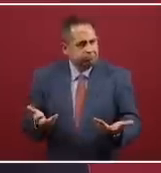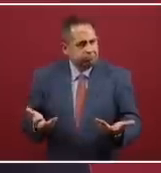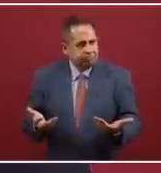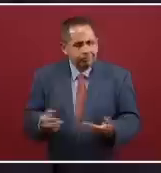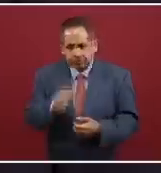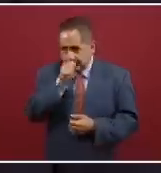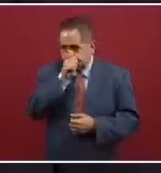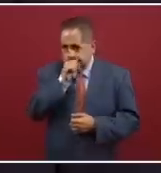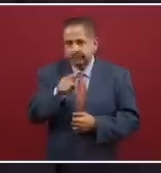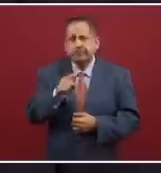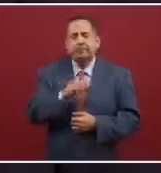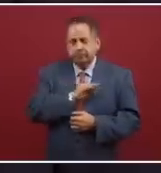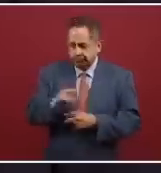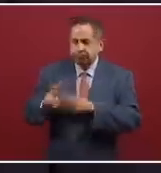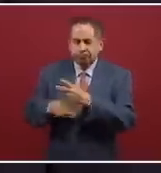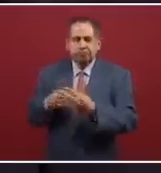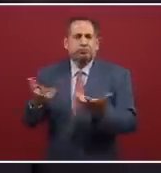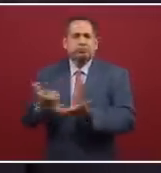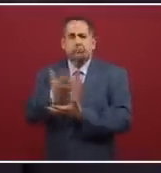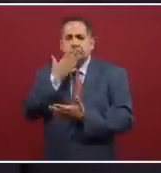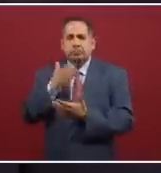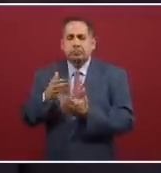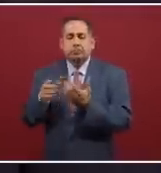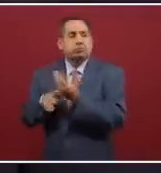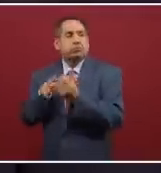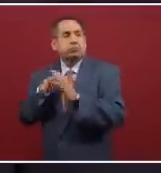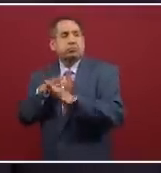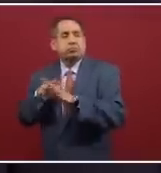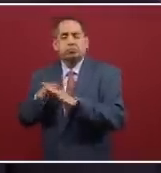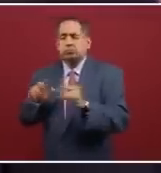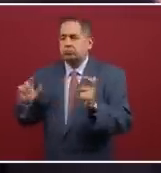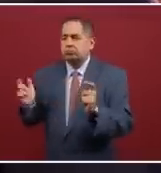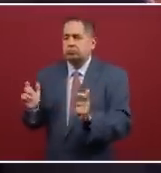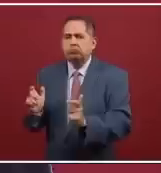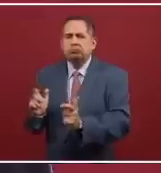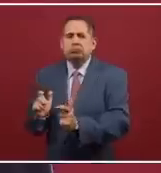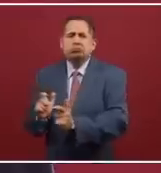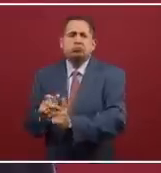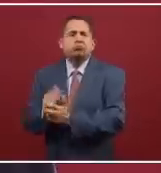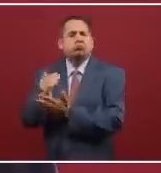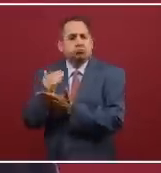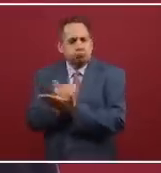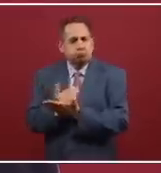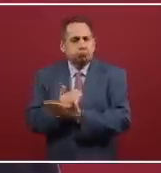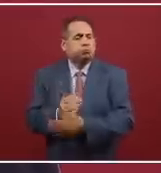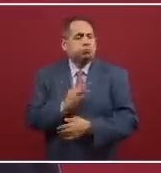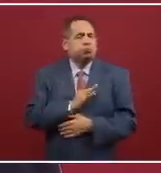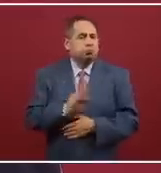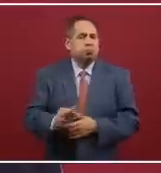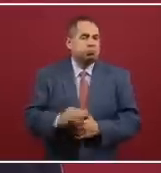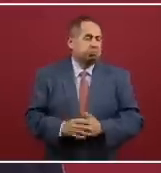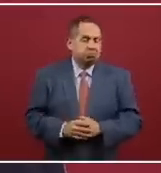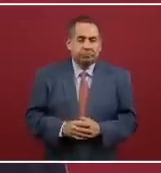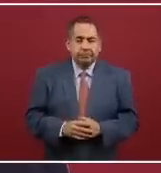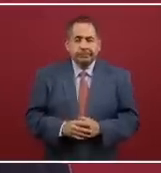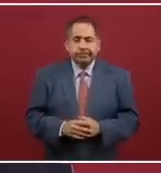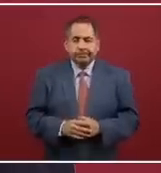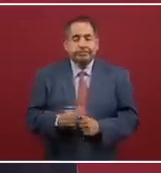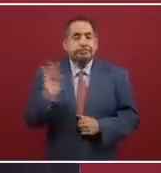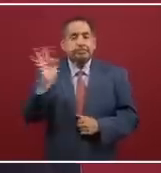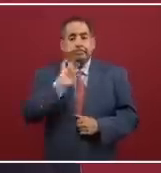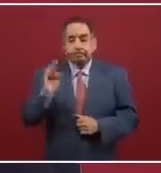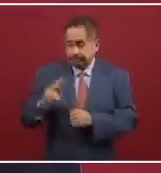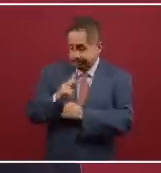se va a poder atender el fenómeno migratorio si se les